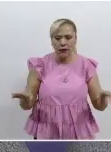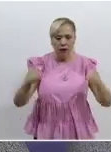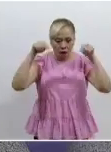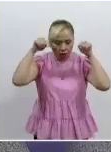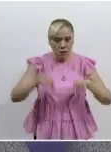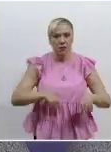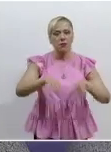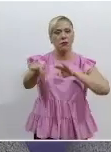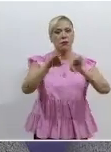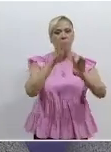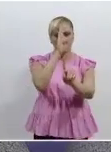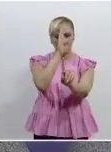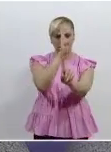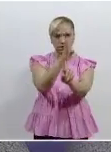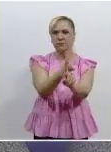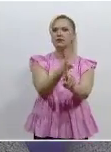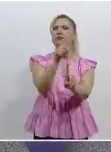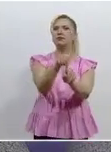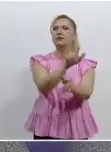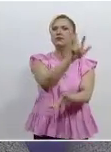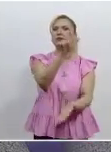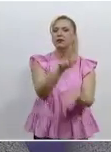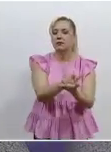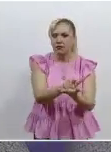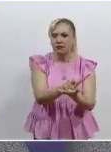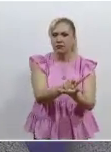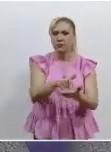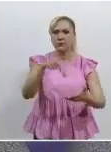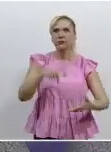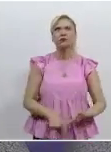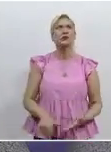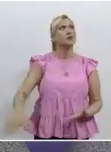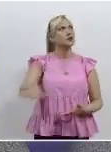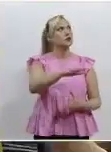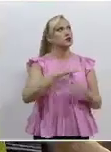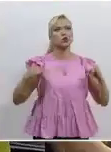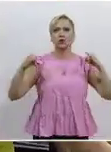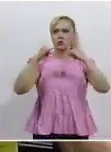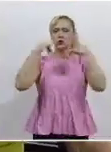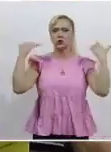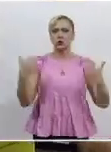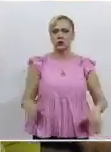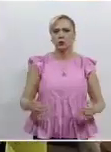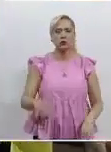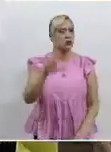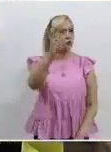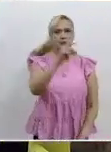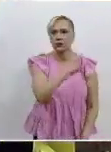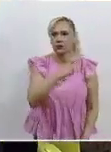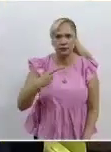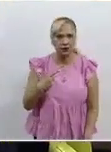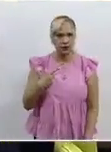misión axiológica, en nuestros valores institucionales. No habrá